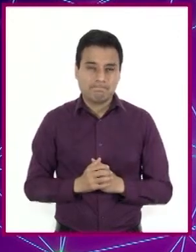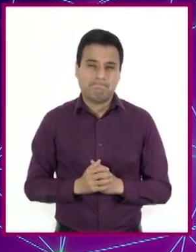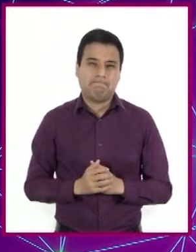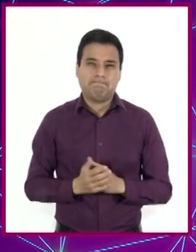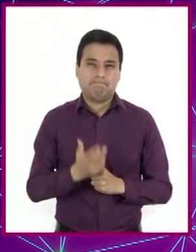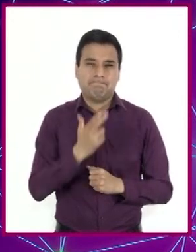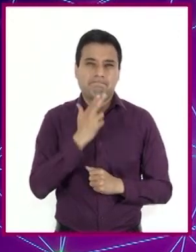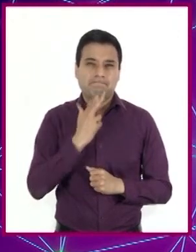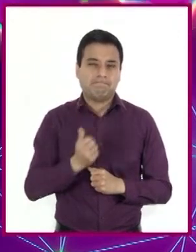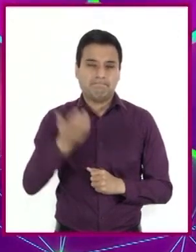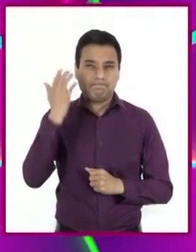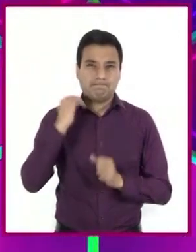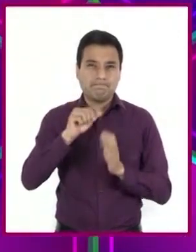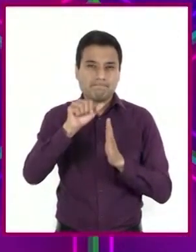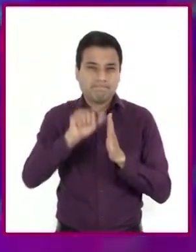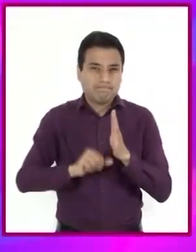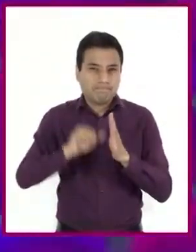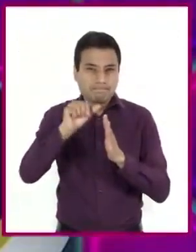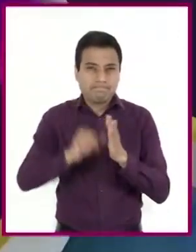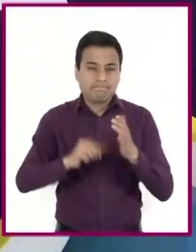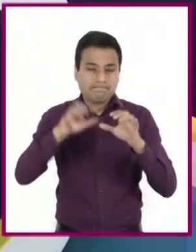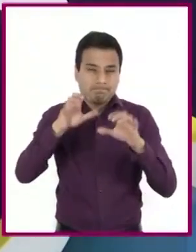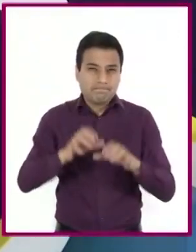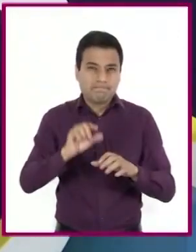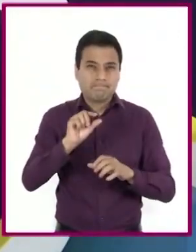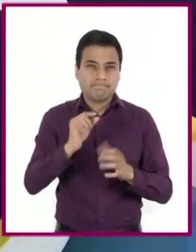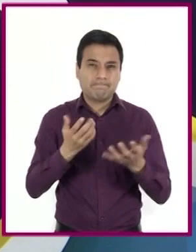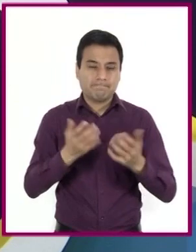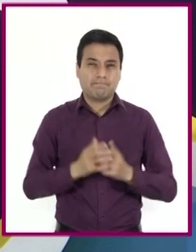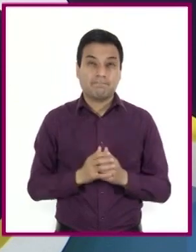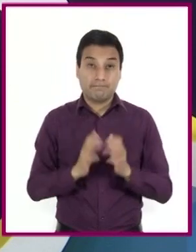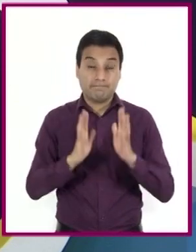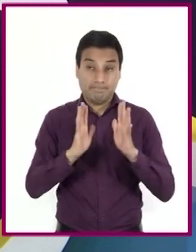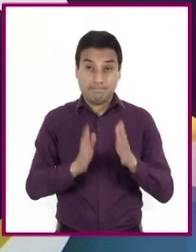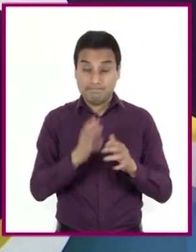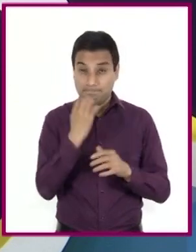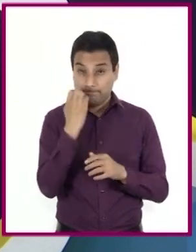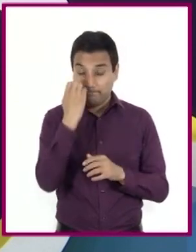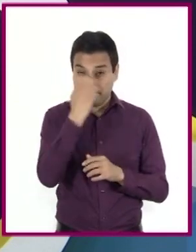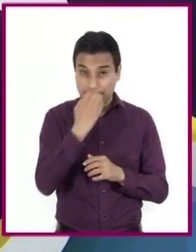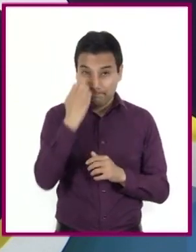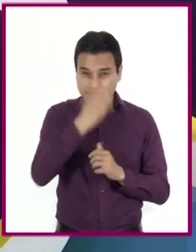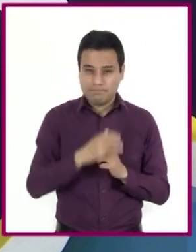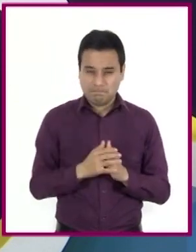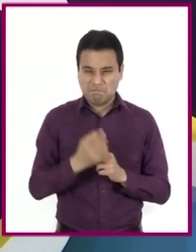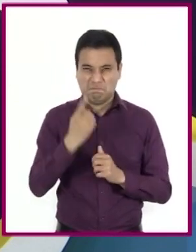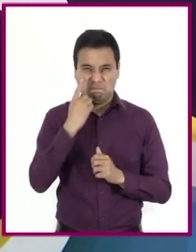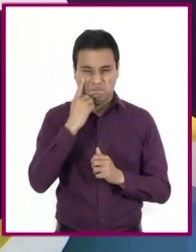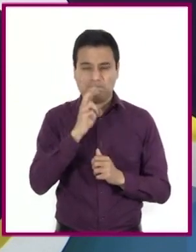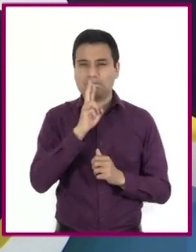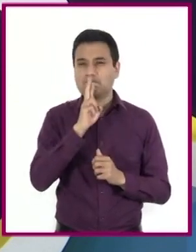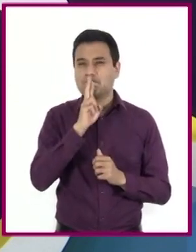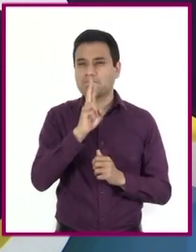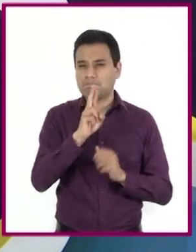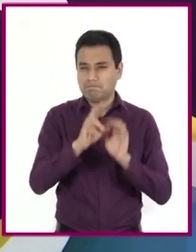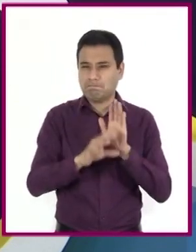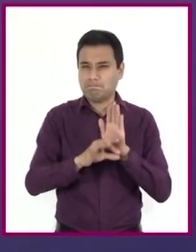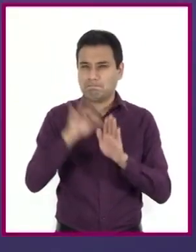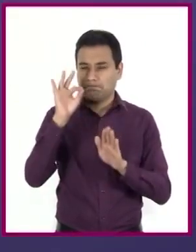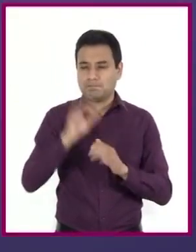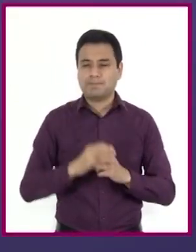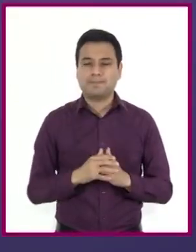cultivos. Después de analizar los datos, se intuyen algunos resultados respecto a la desviación